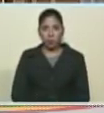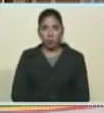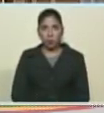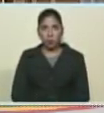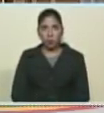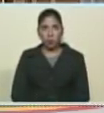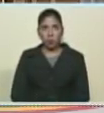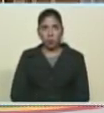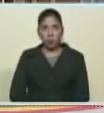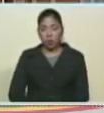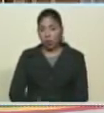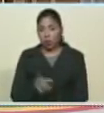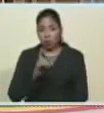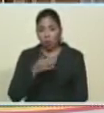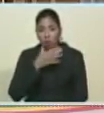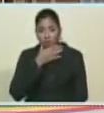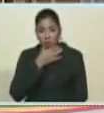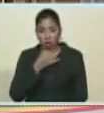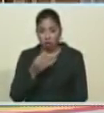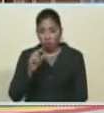No es concha de ajo, ¿viste?